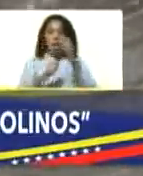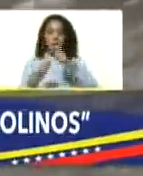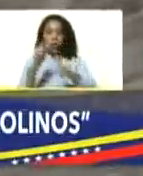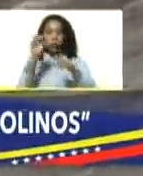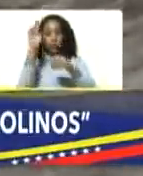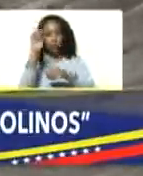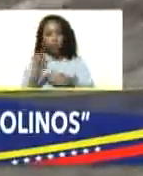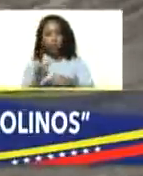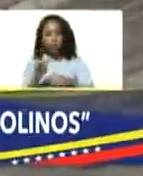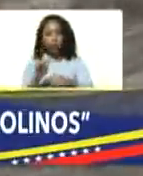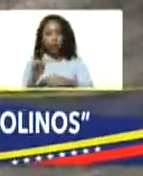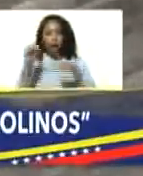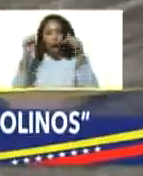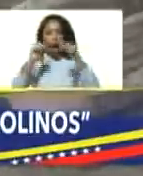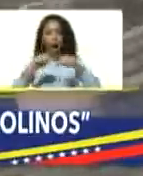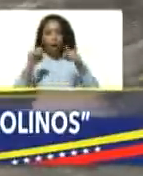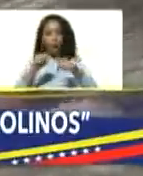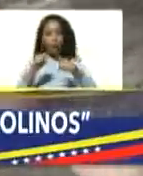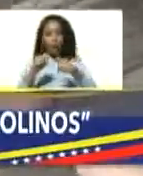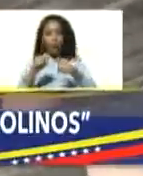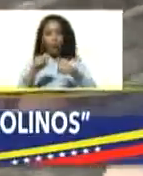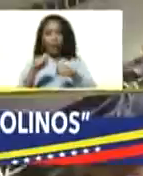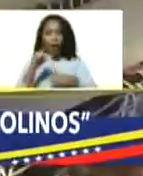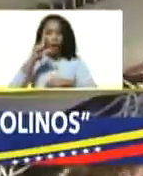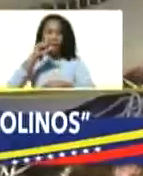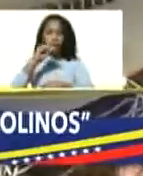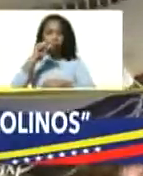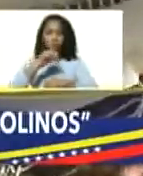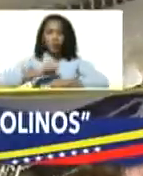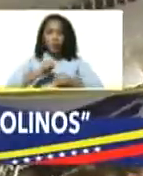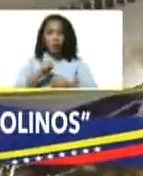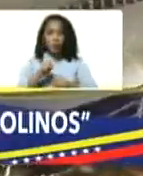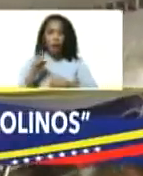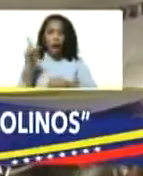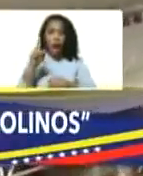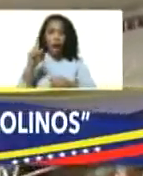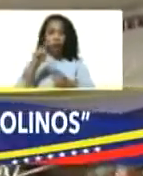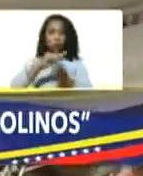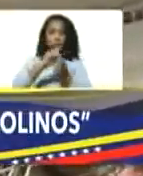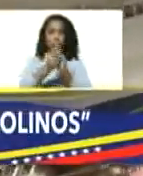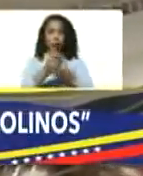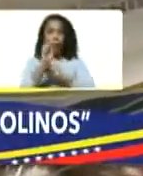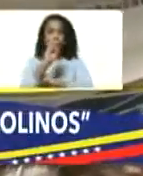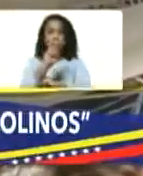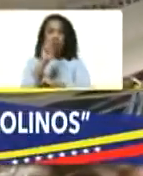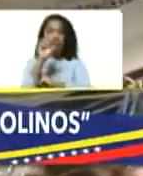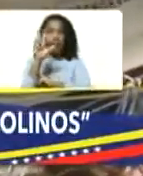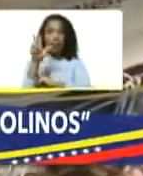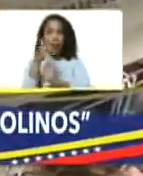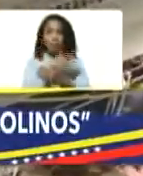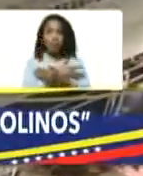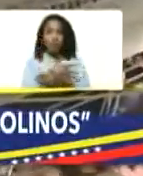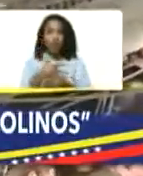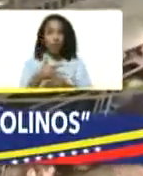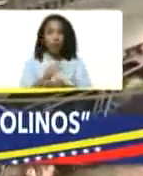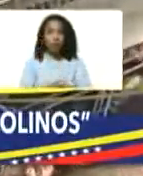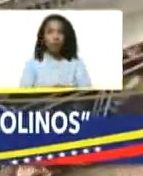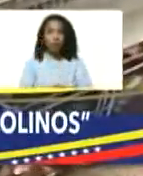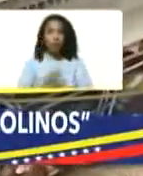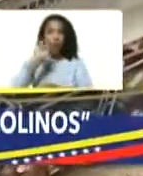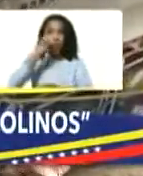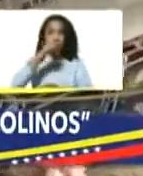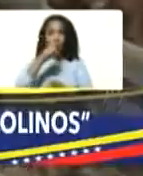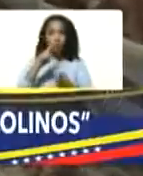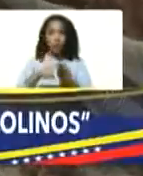en el sector avícola tenemos una rotación de 23 millones de pollos